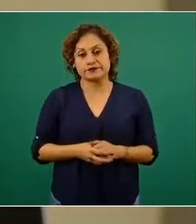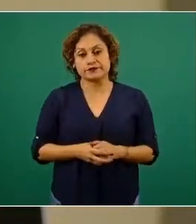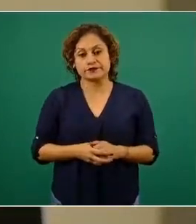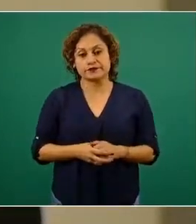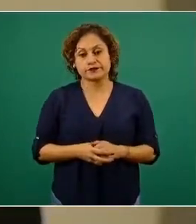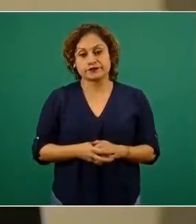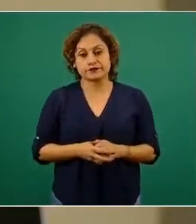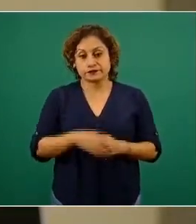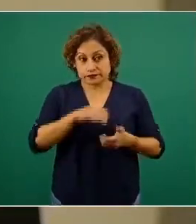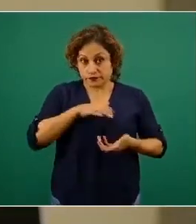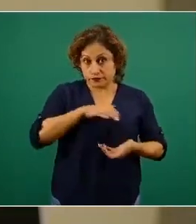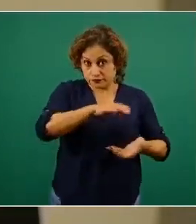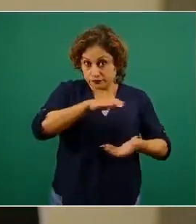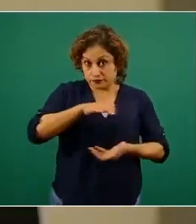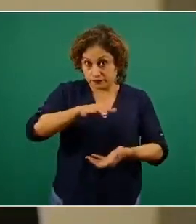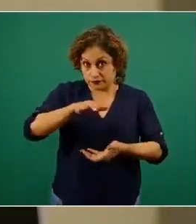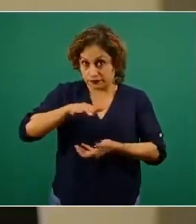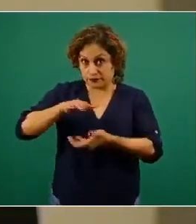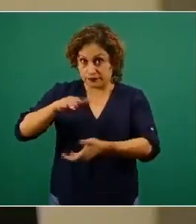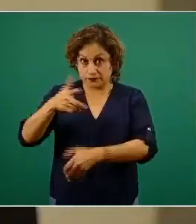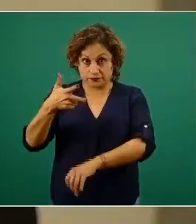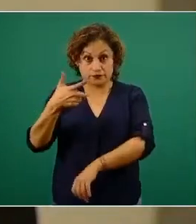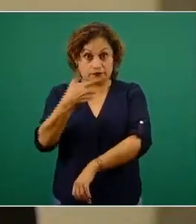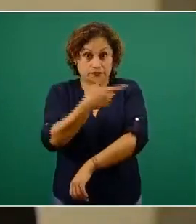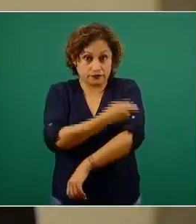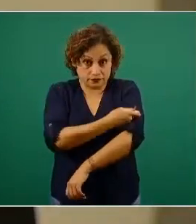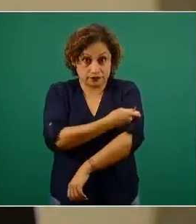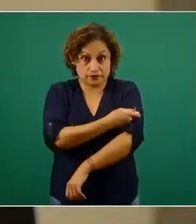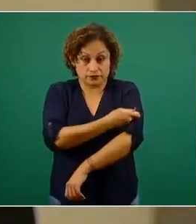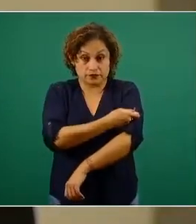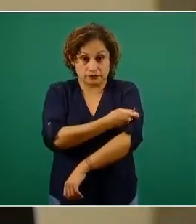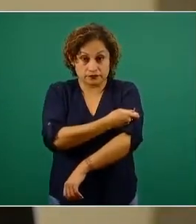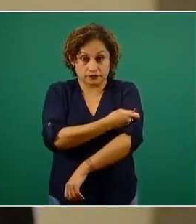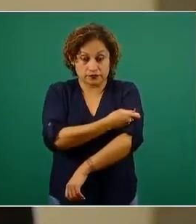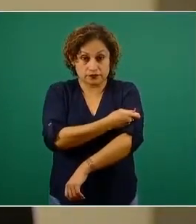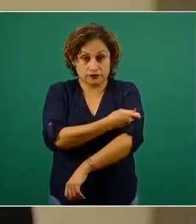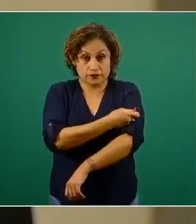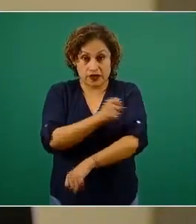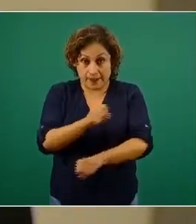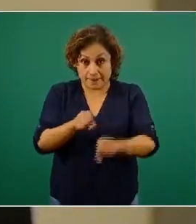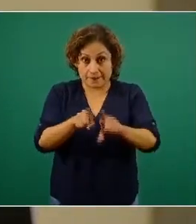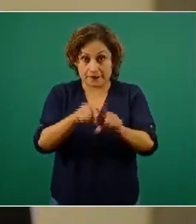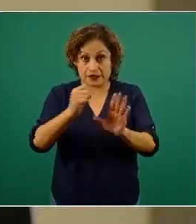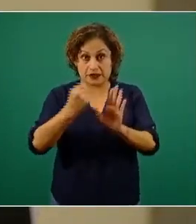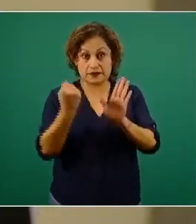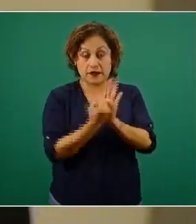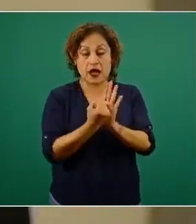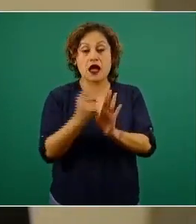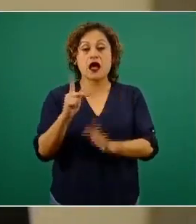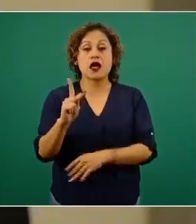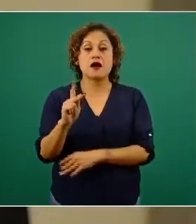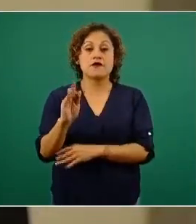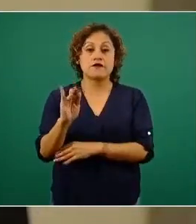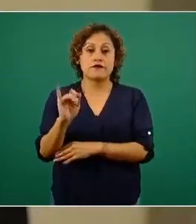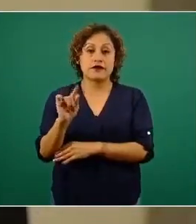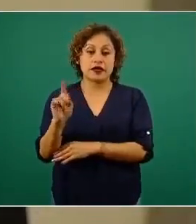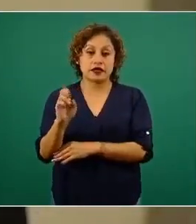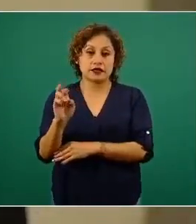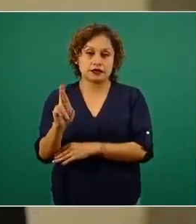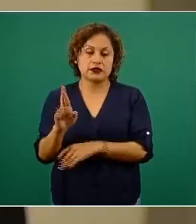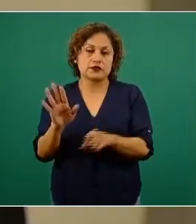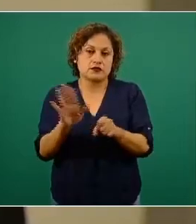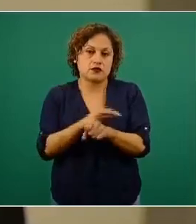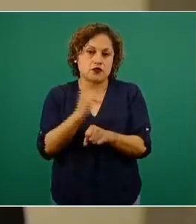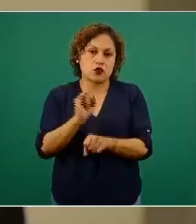distribuyan ahí estas vacunas de Pfizer por el asunto de que son centros que están destinados a comunidades lejanas y que, bueno, tienen